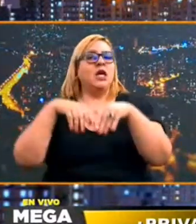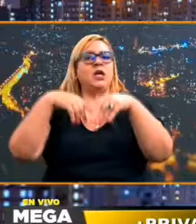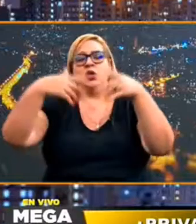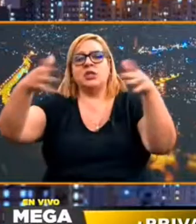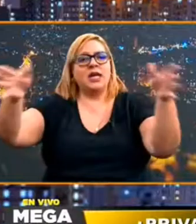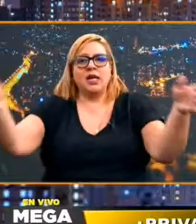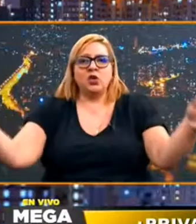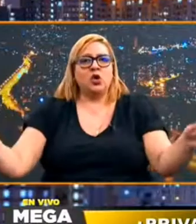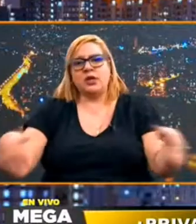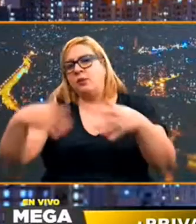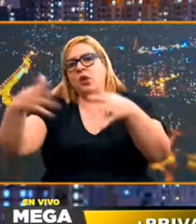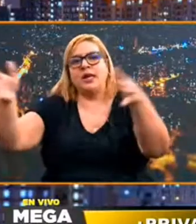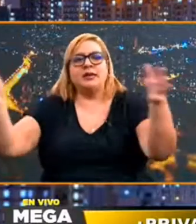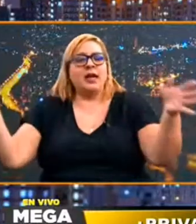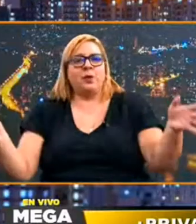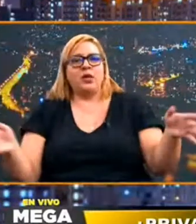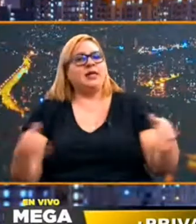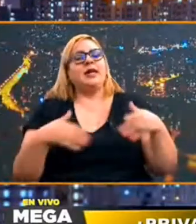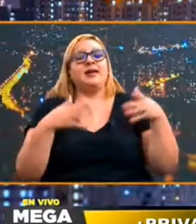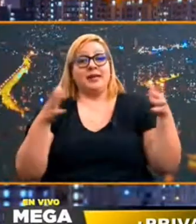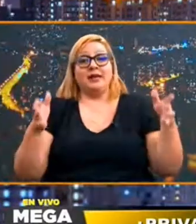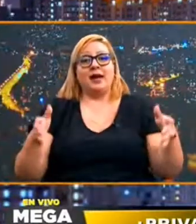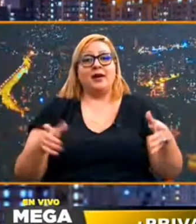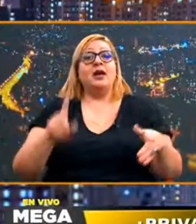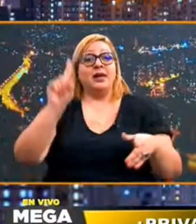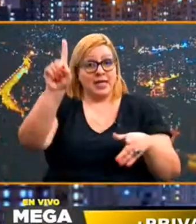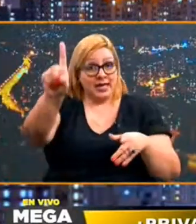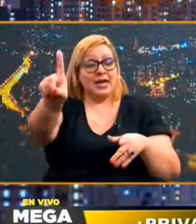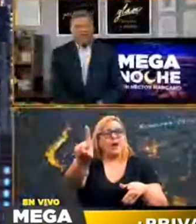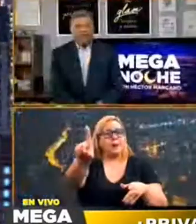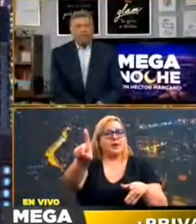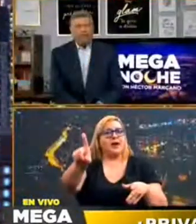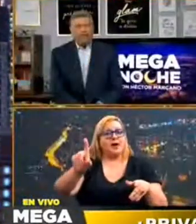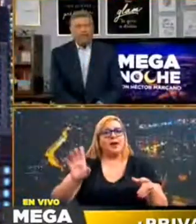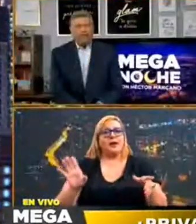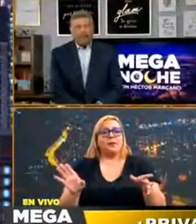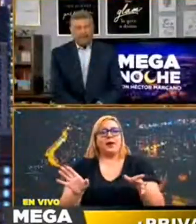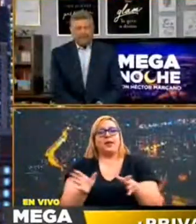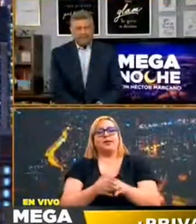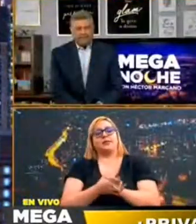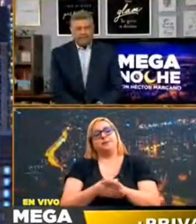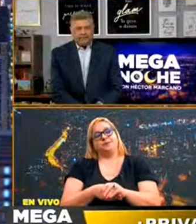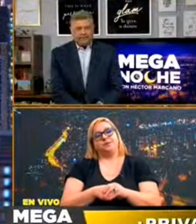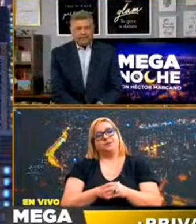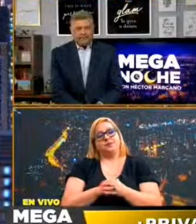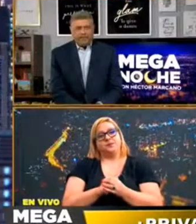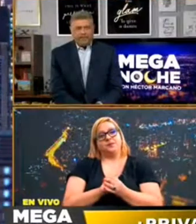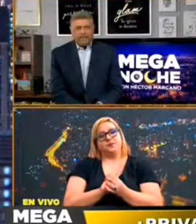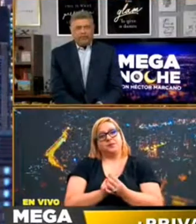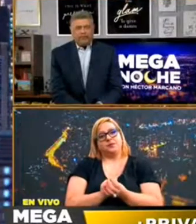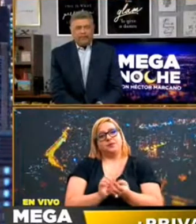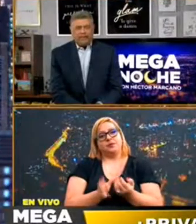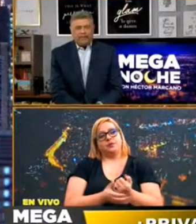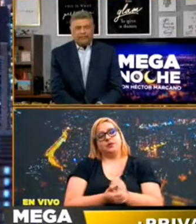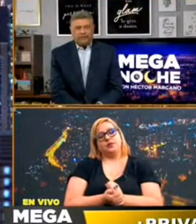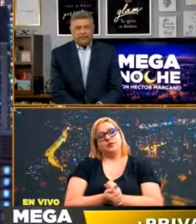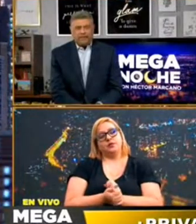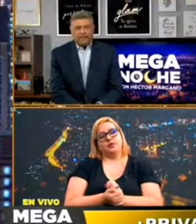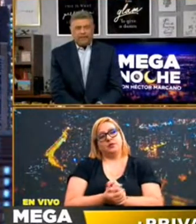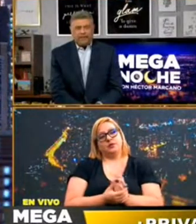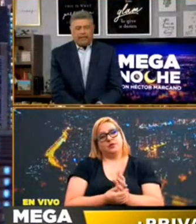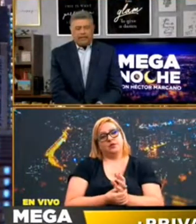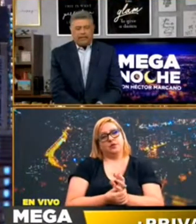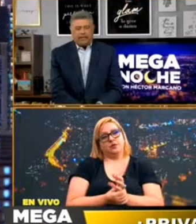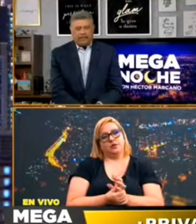Feminista, no salían dos o tres mujeres de la política indignadas. Bueno, y ella era la primera dama del país. Vi algo más en relación a